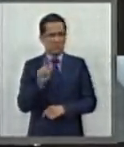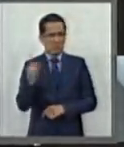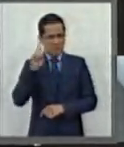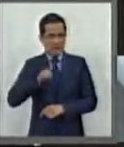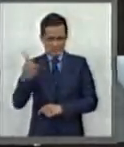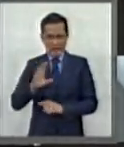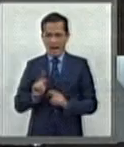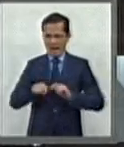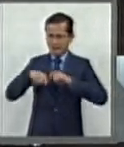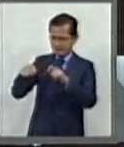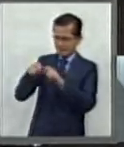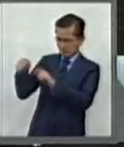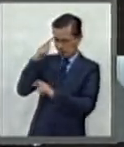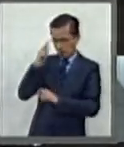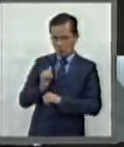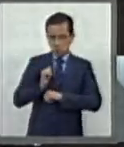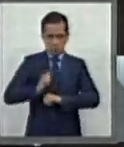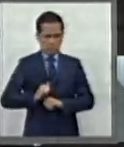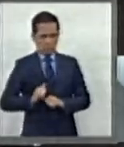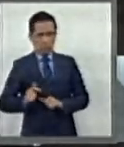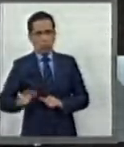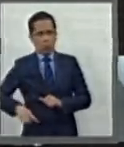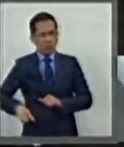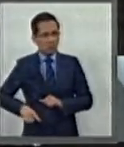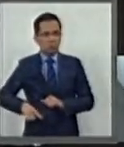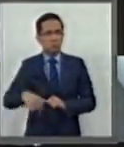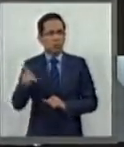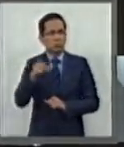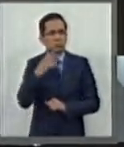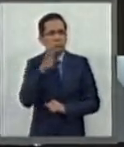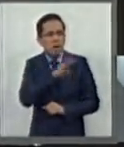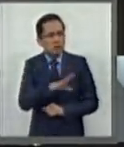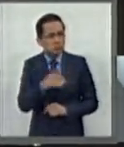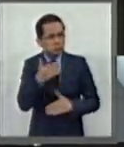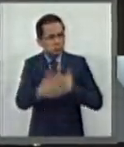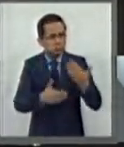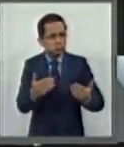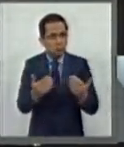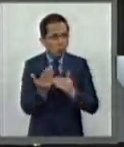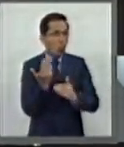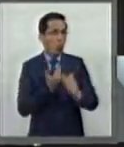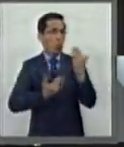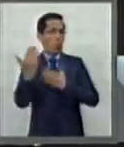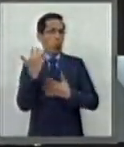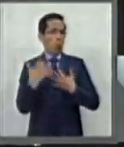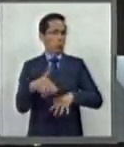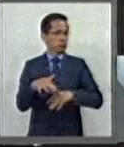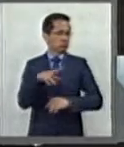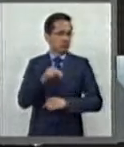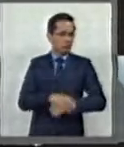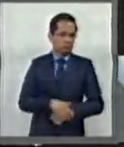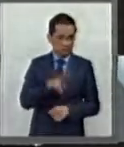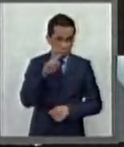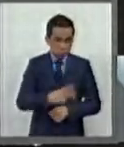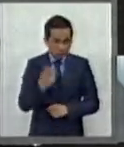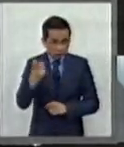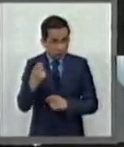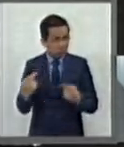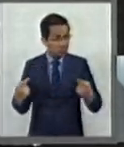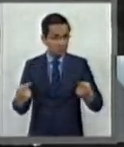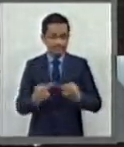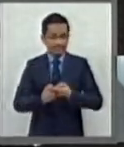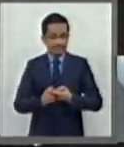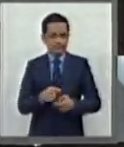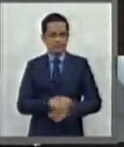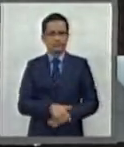ejercicio público, y hay buenas razones para afirmarlo. Es una verdadera incongruencia.